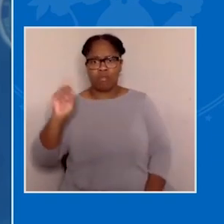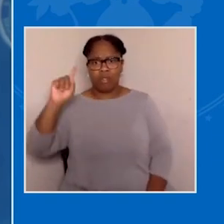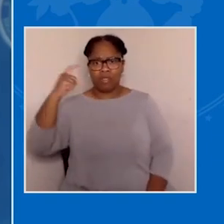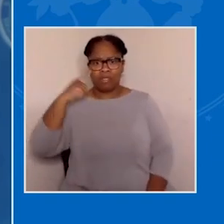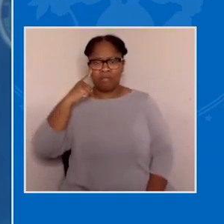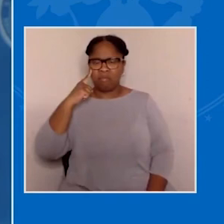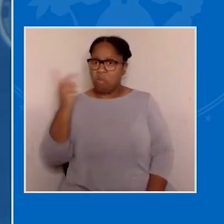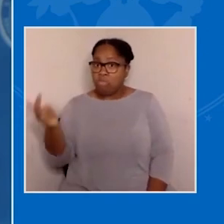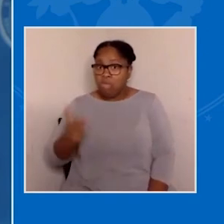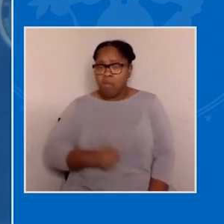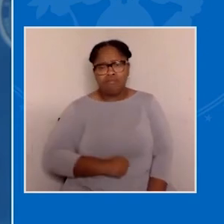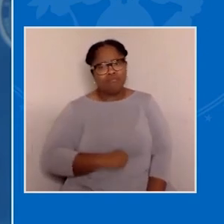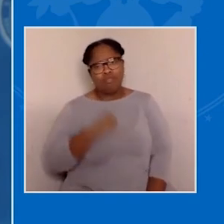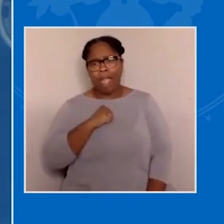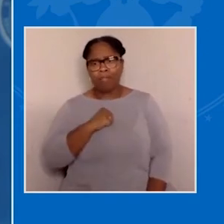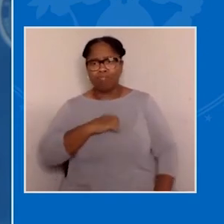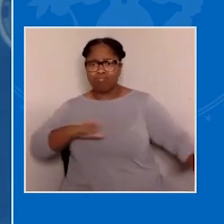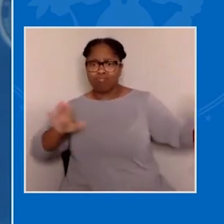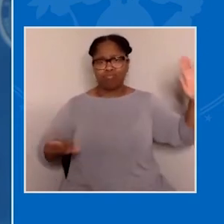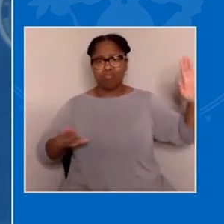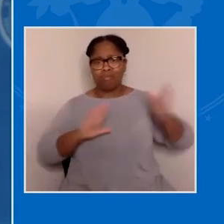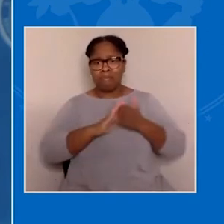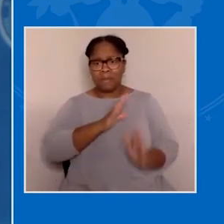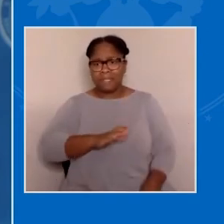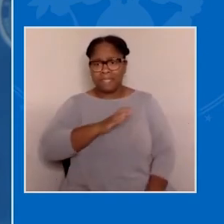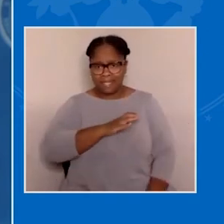convertirse en ciudadanos de Estados Unidos, igual que yo.